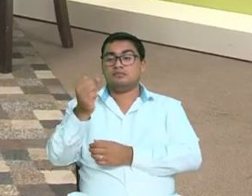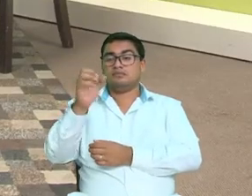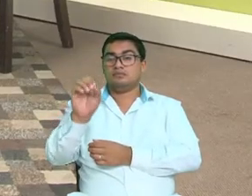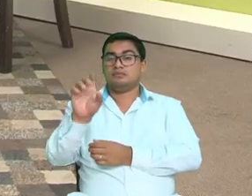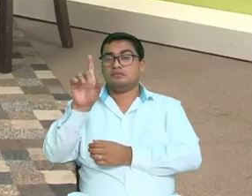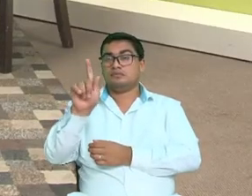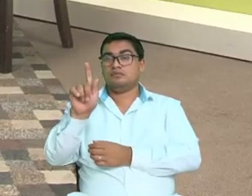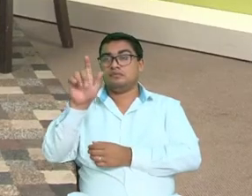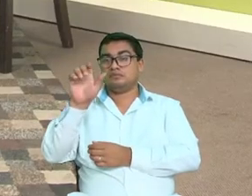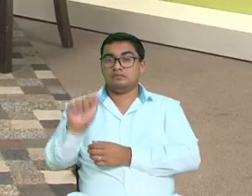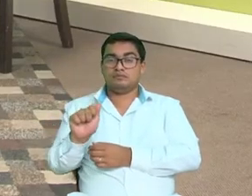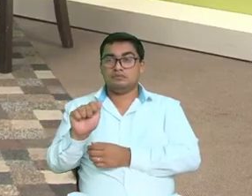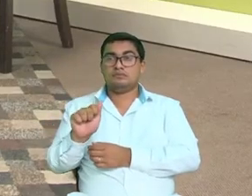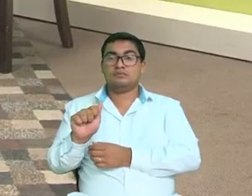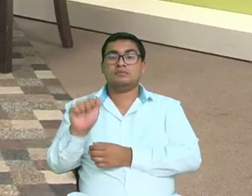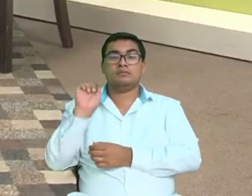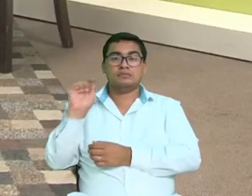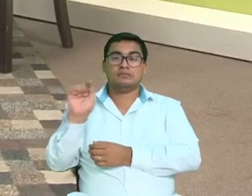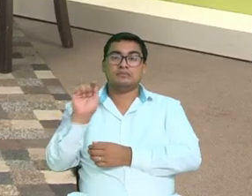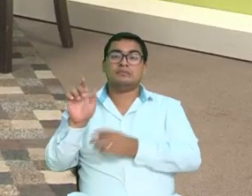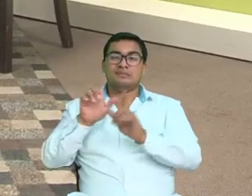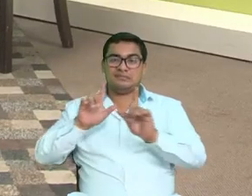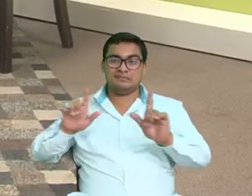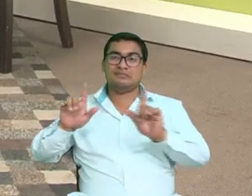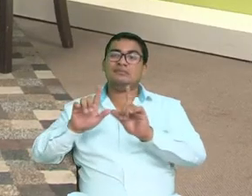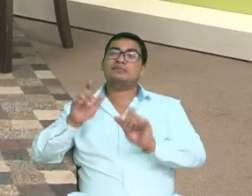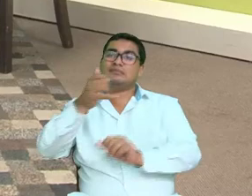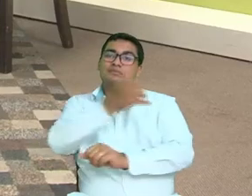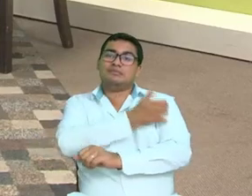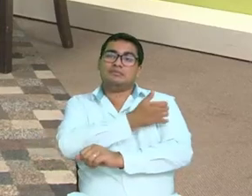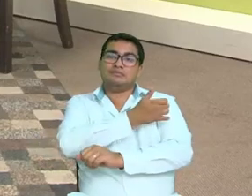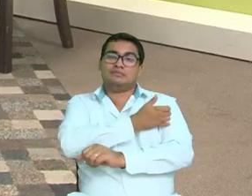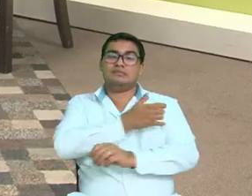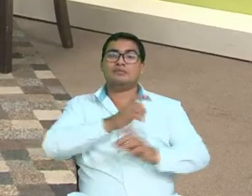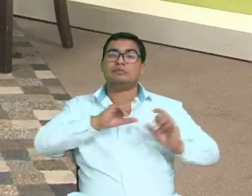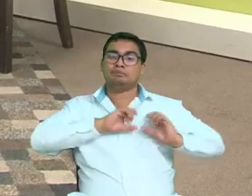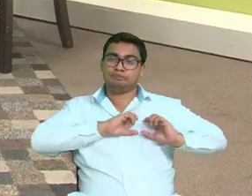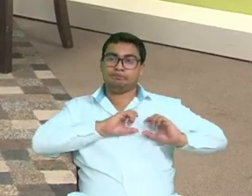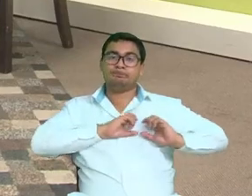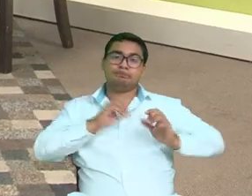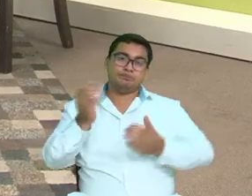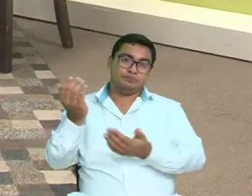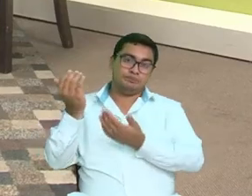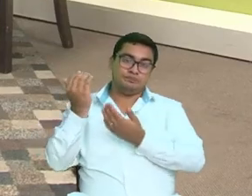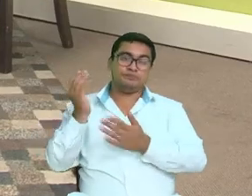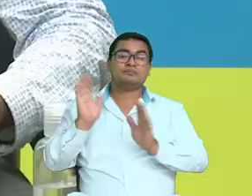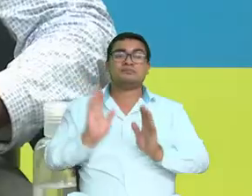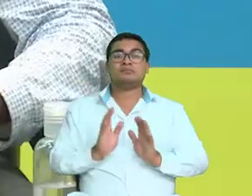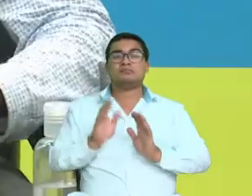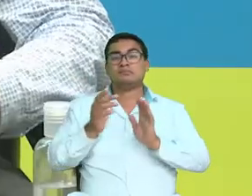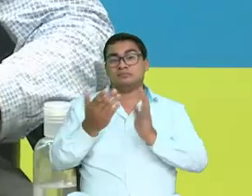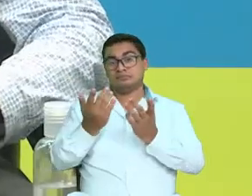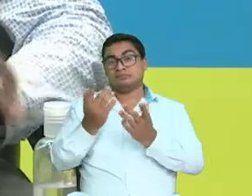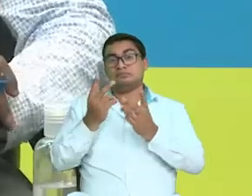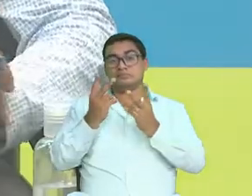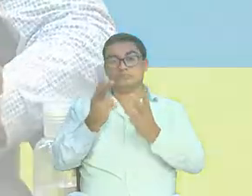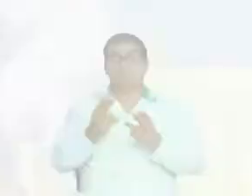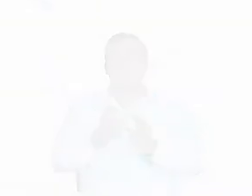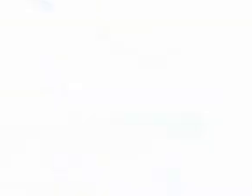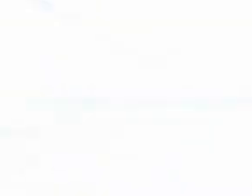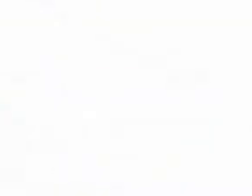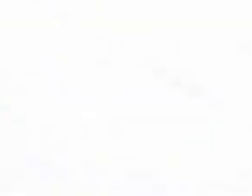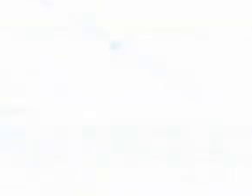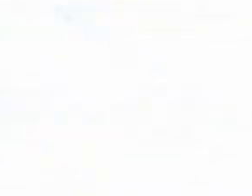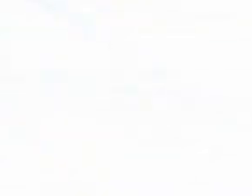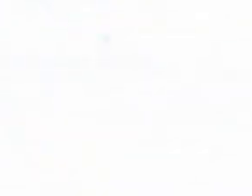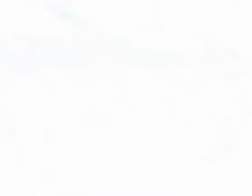se llama? De cardiología, ¿verdad? Sí, el centro pediátrico del corazón. Pediátrico del corazón. Usted no le cambie de canal, ya regresamos.